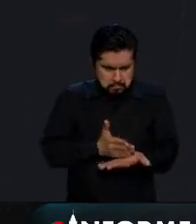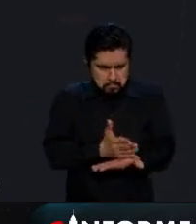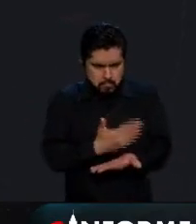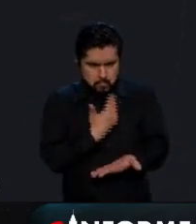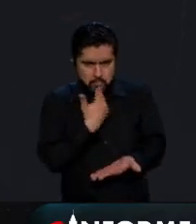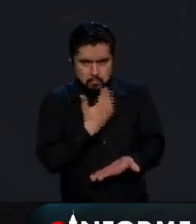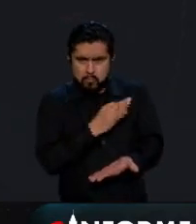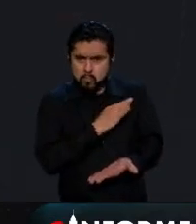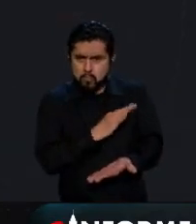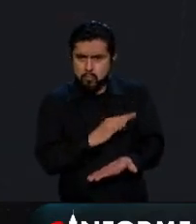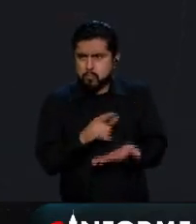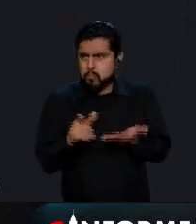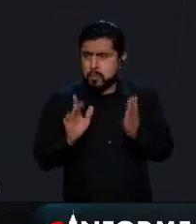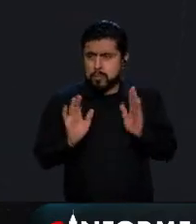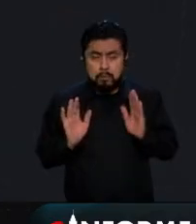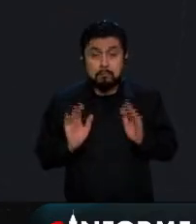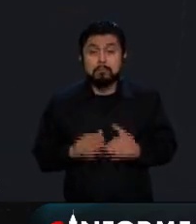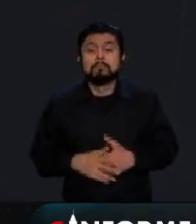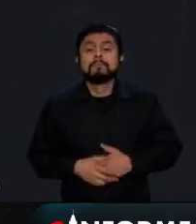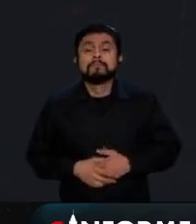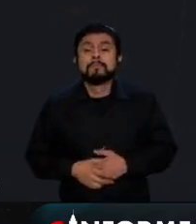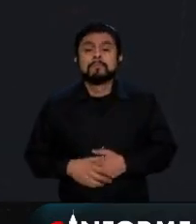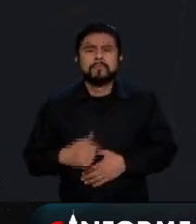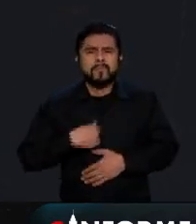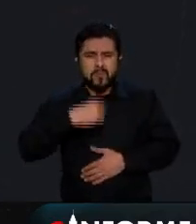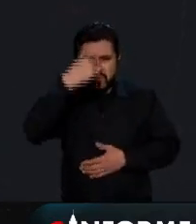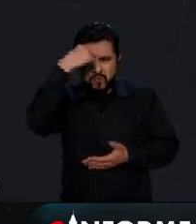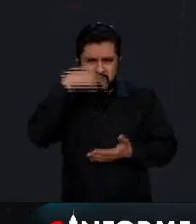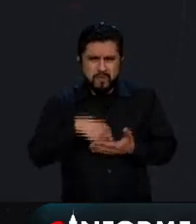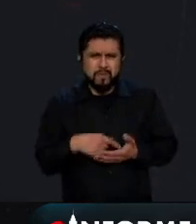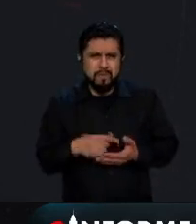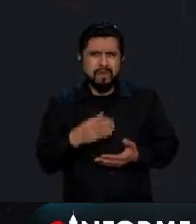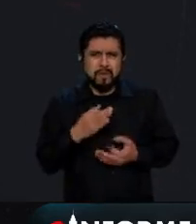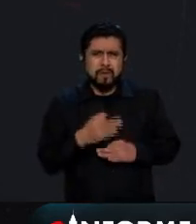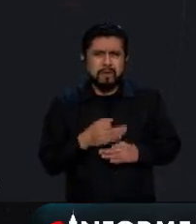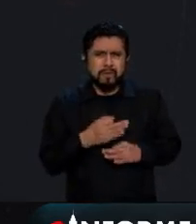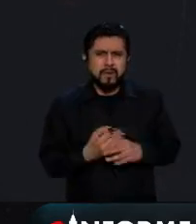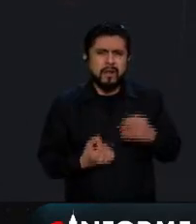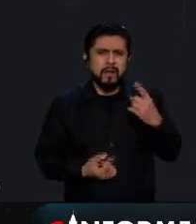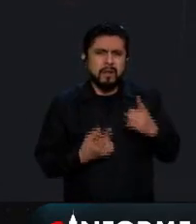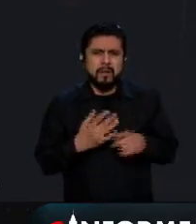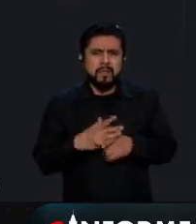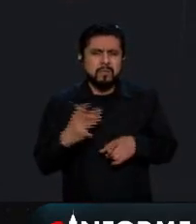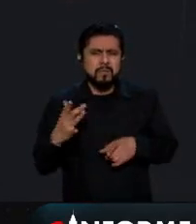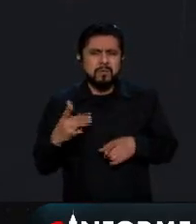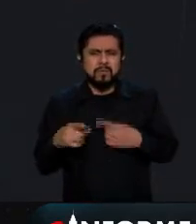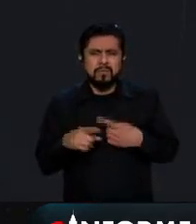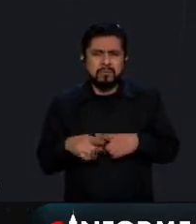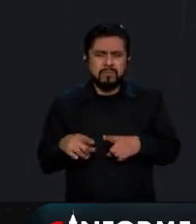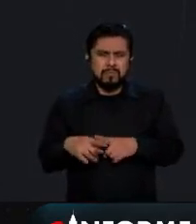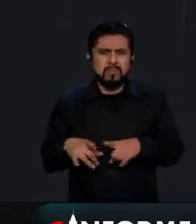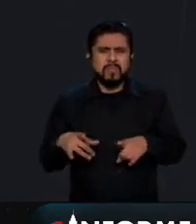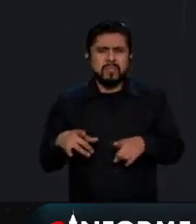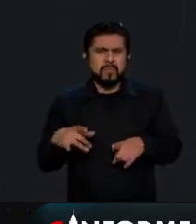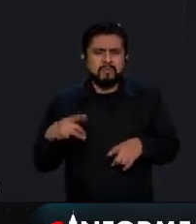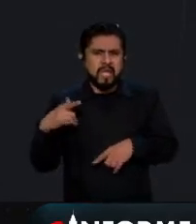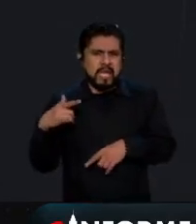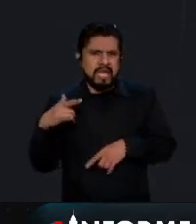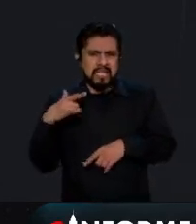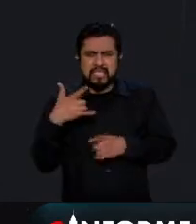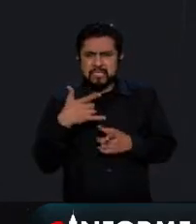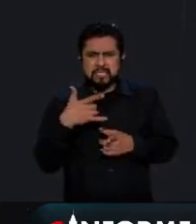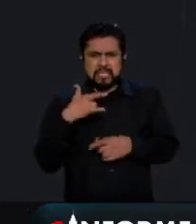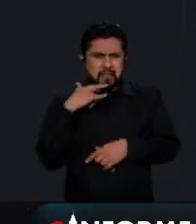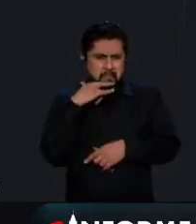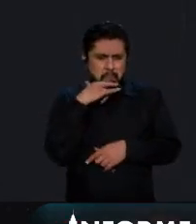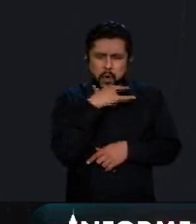da este caché, ¿no? Entonces creo que aquí hay un punto de mucha simulación, de mucha hipocresía, que justamente tú bien lo dices,